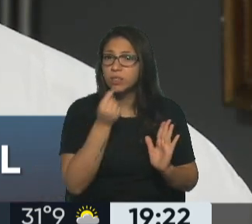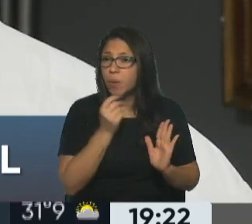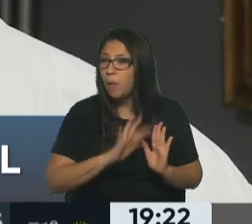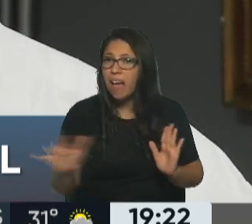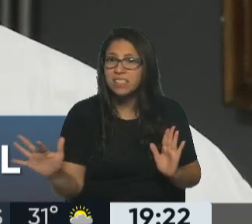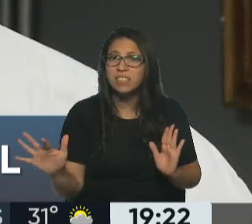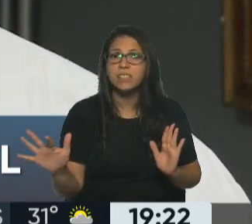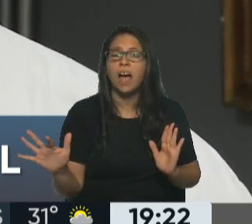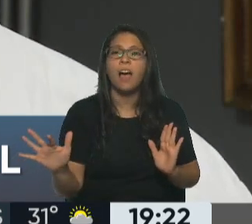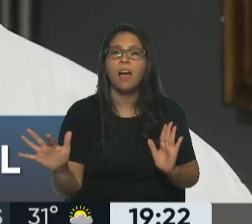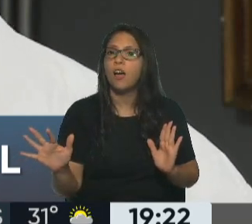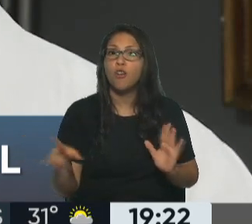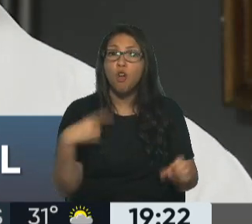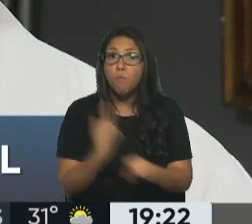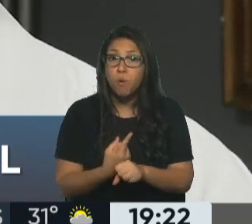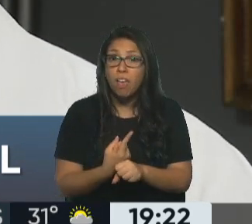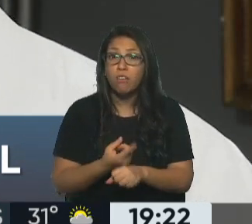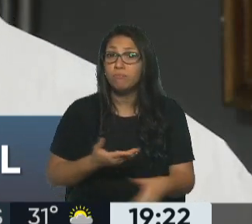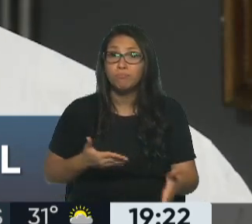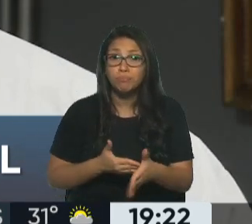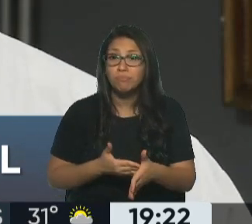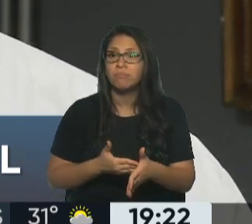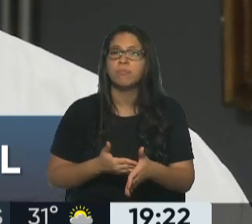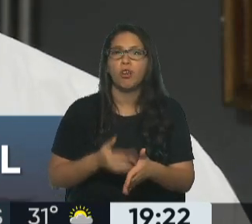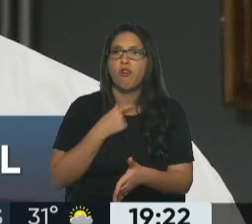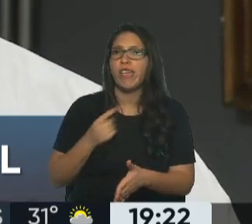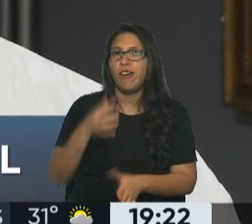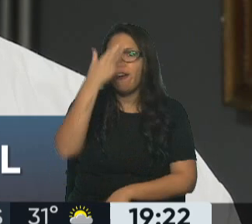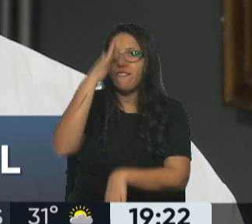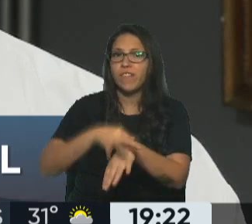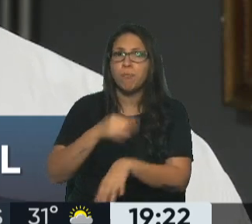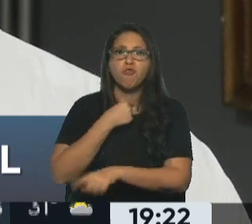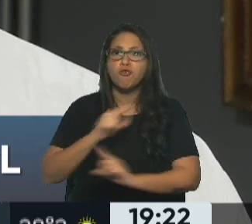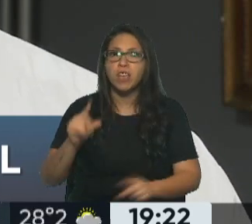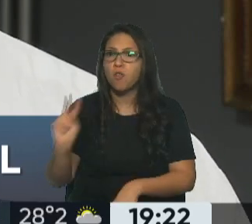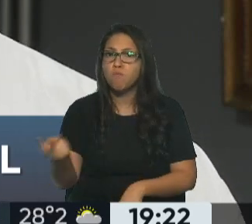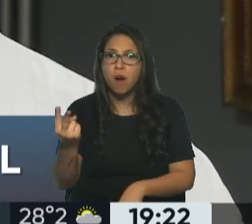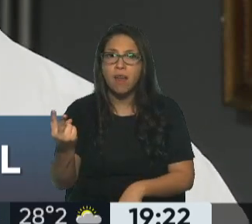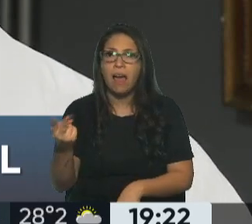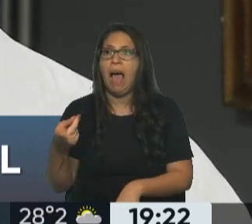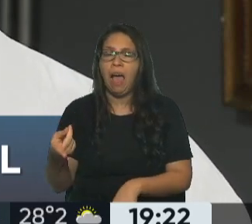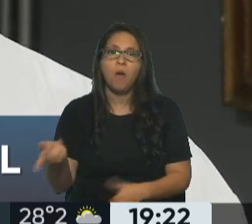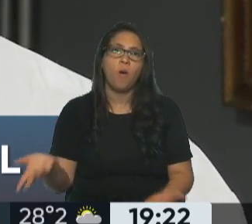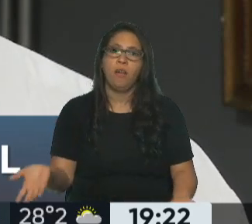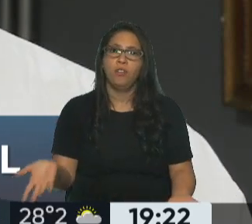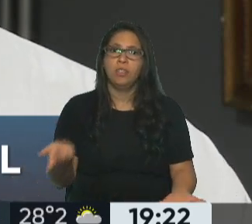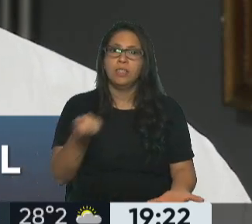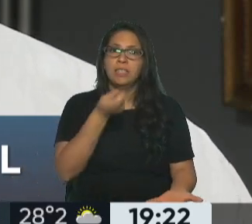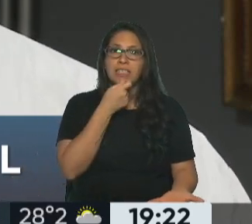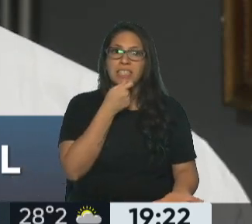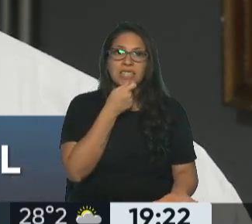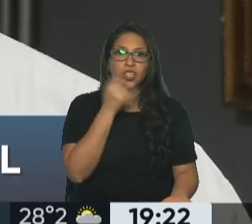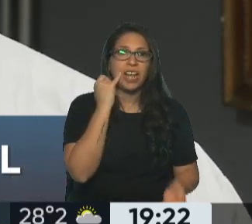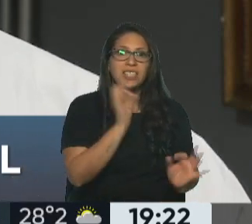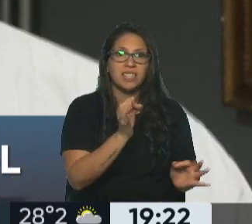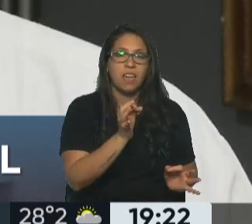tengo que hacer es cuidarla, porque lo que no quiero es ni que se enferme ni que se muera. Entonces, frente al fracaso del no consumo,